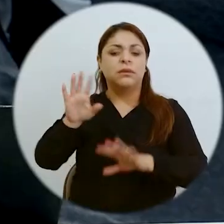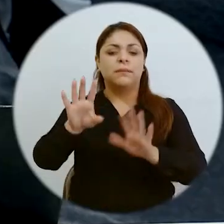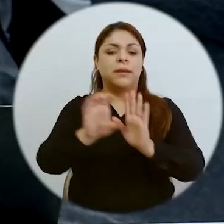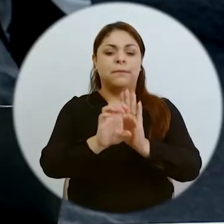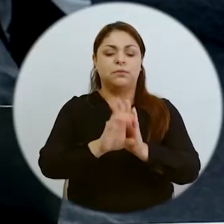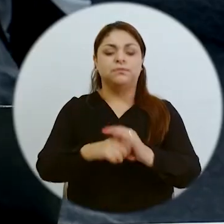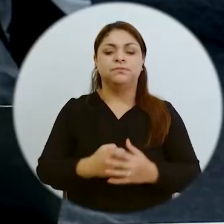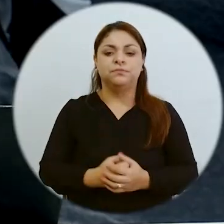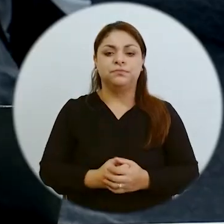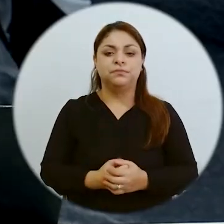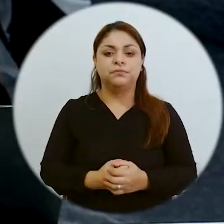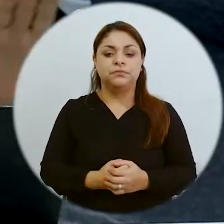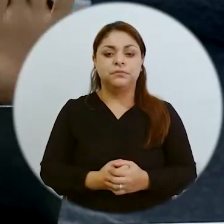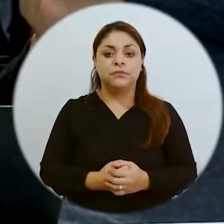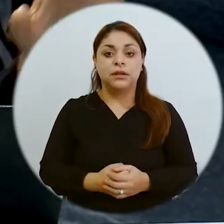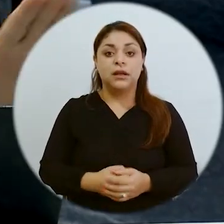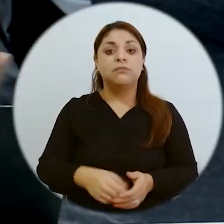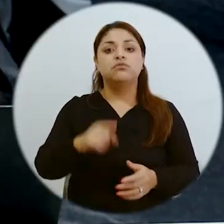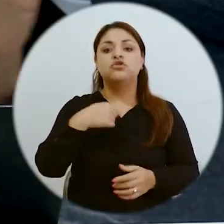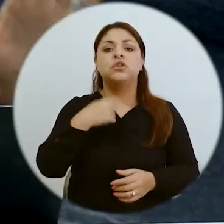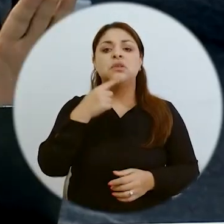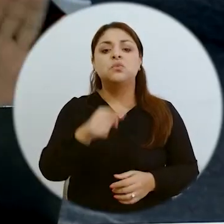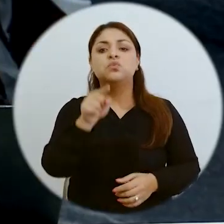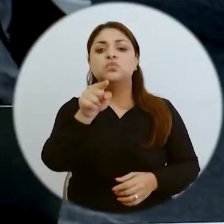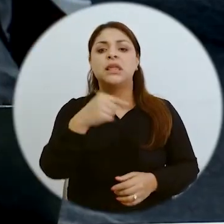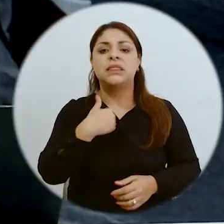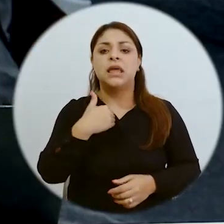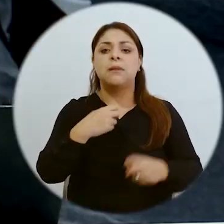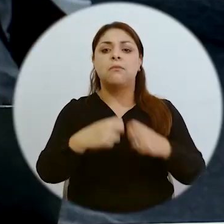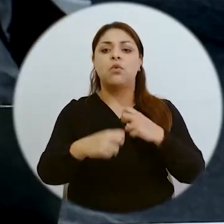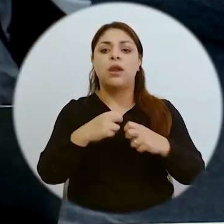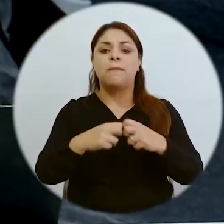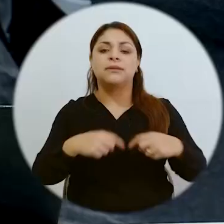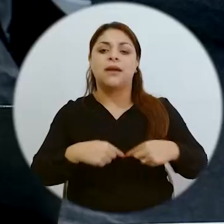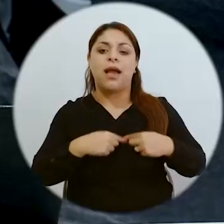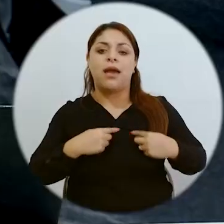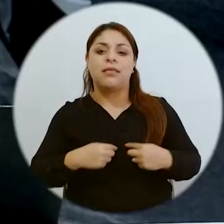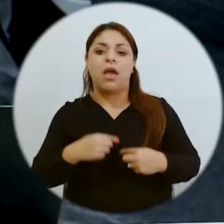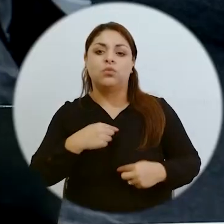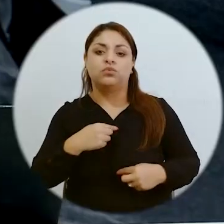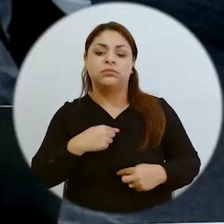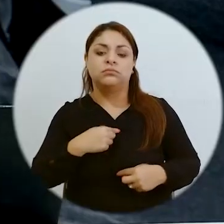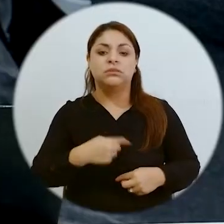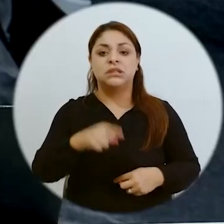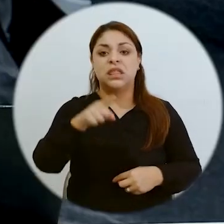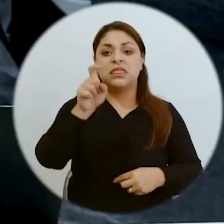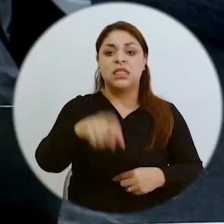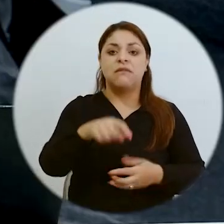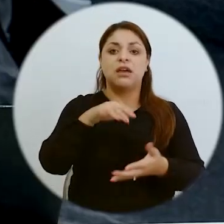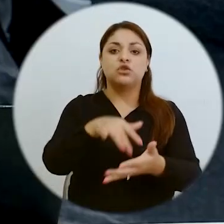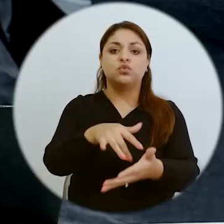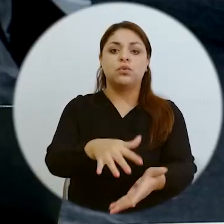población es la solución para los problemas del endeudamiento y no de quienes los inducen, es tratar